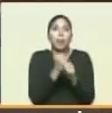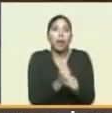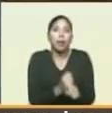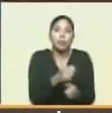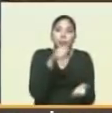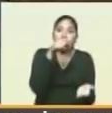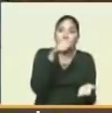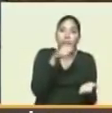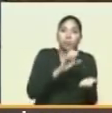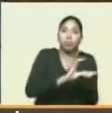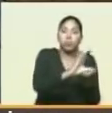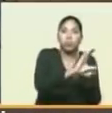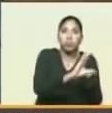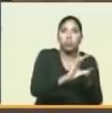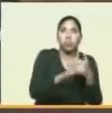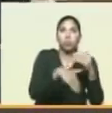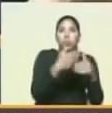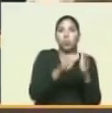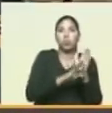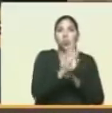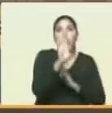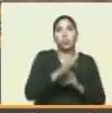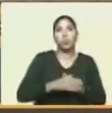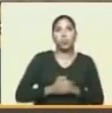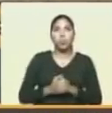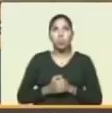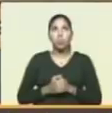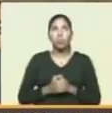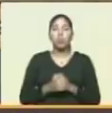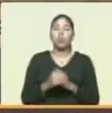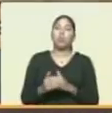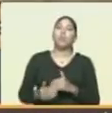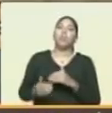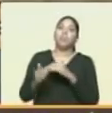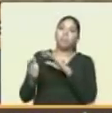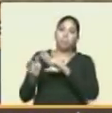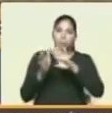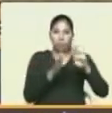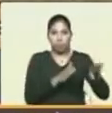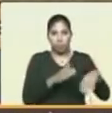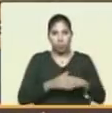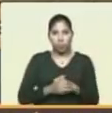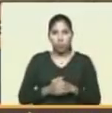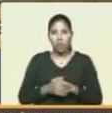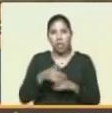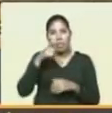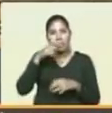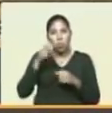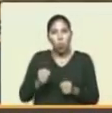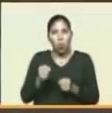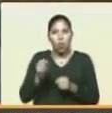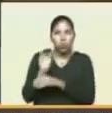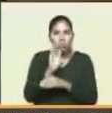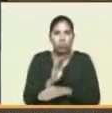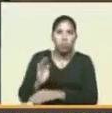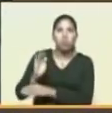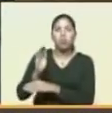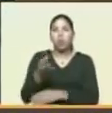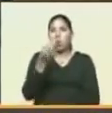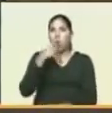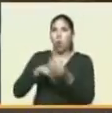llevarlo adelante. Luego, la seguridad alimentaria, que es un concepto que a mi modo de